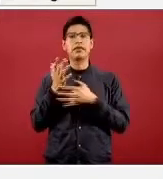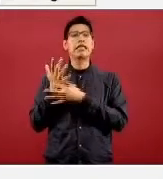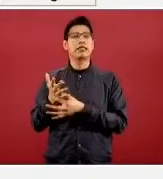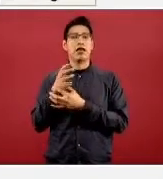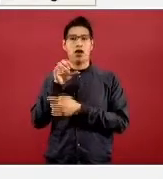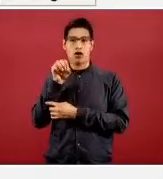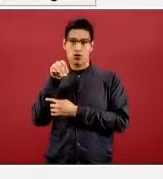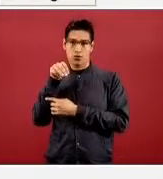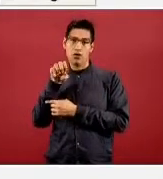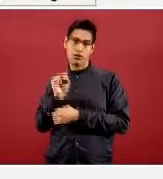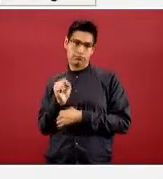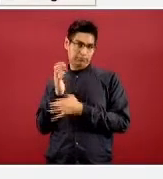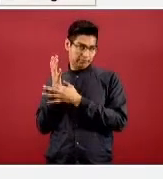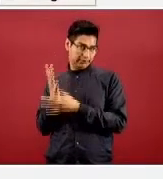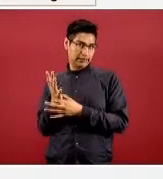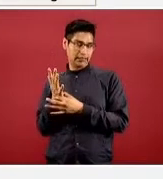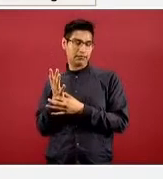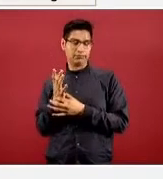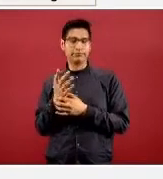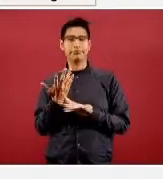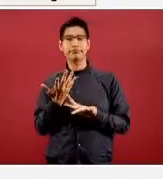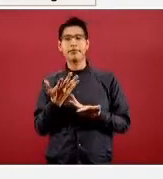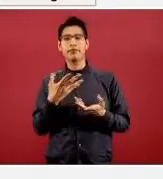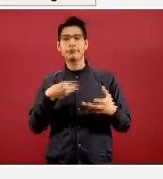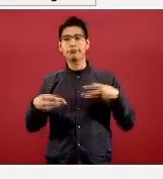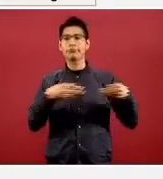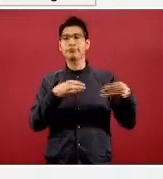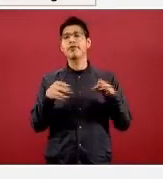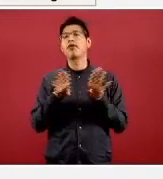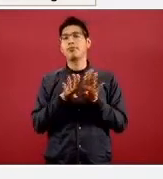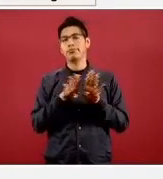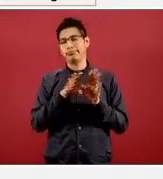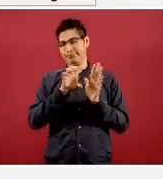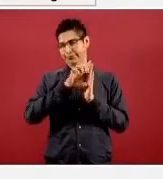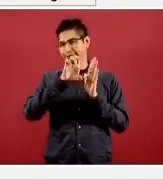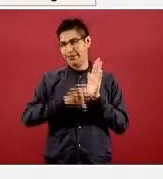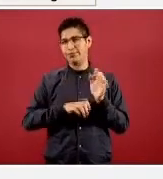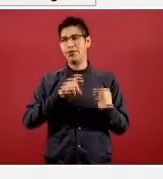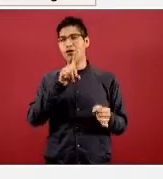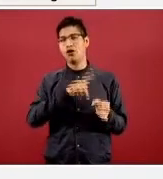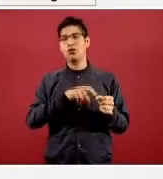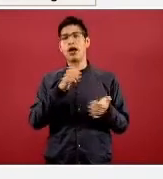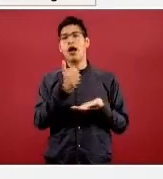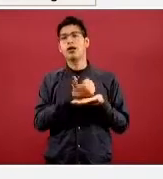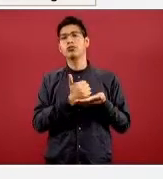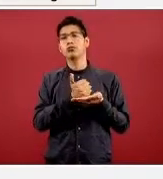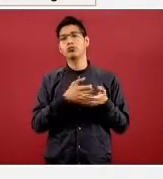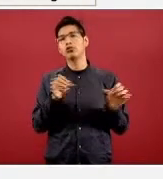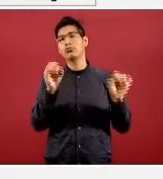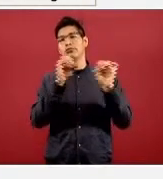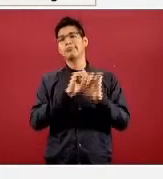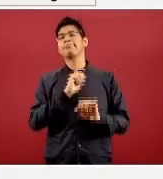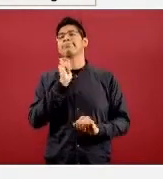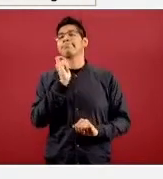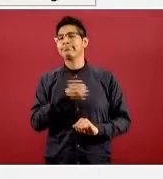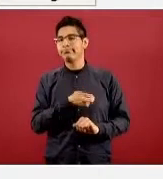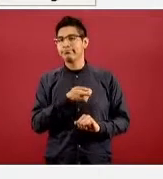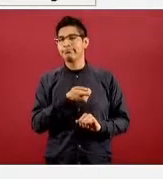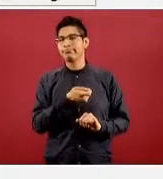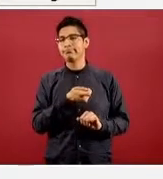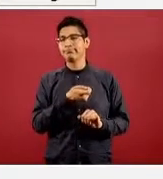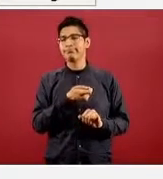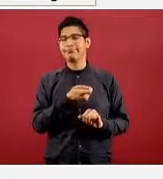de cómo se han estado presentando. Pueden ver cómo el color azul oscuro, que precisamente representa a la